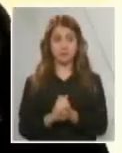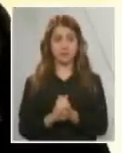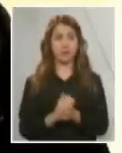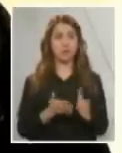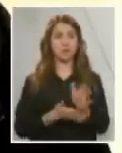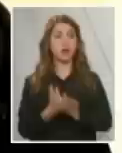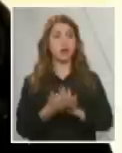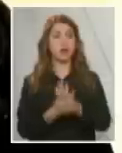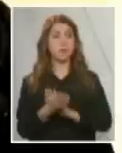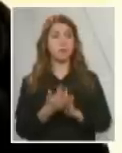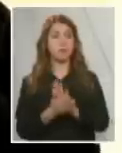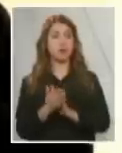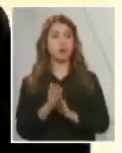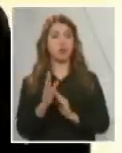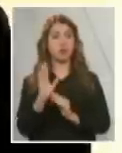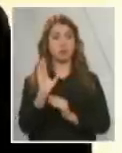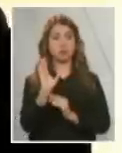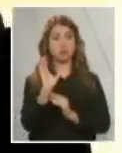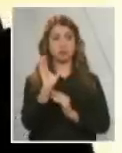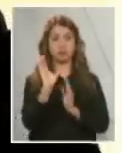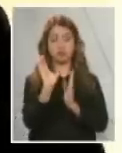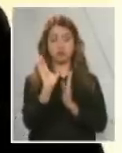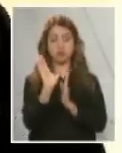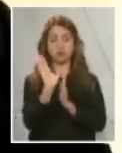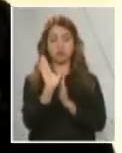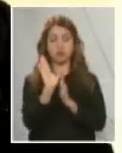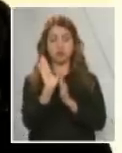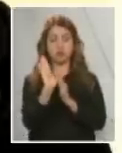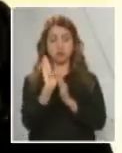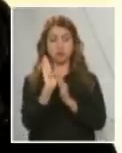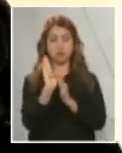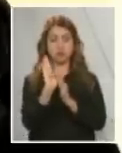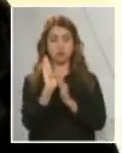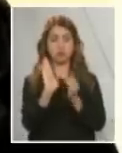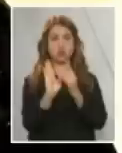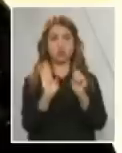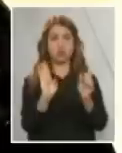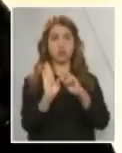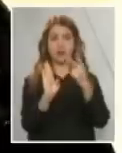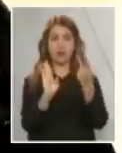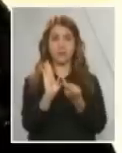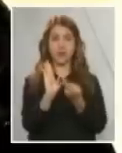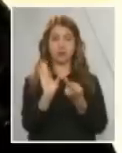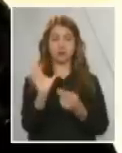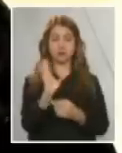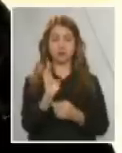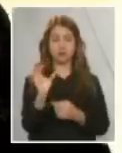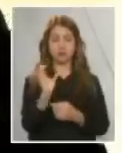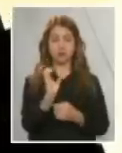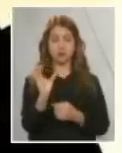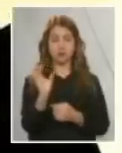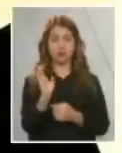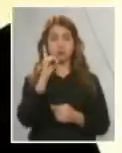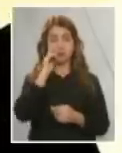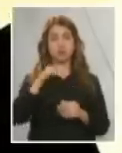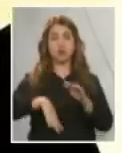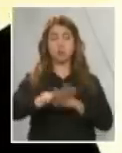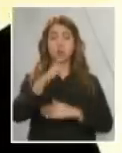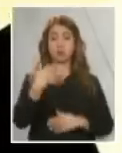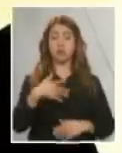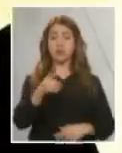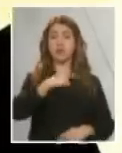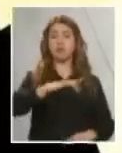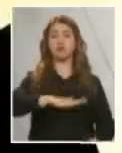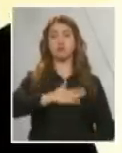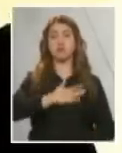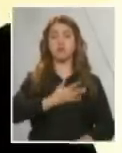Por ejemplo, que el ángulo de acá tiene que ser siempre el mismo, no puede variar. Pero creo que lo más importante es que ellos